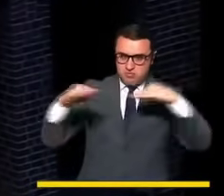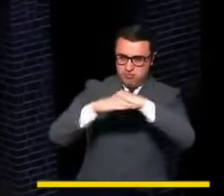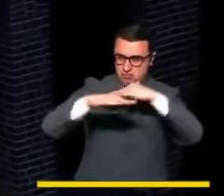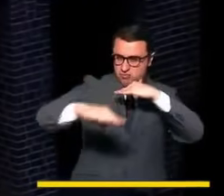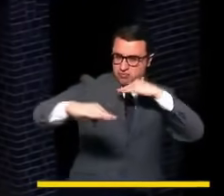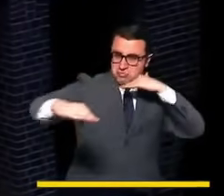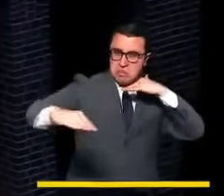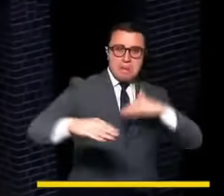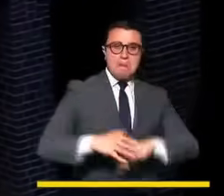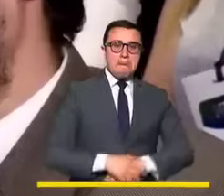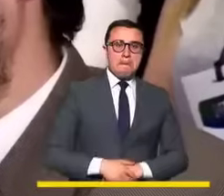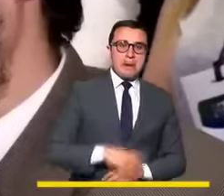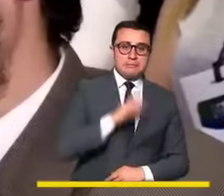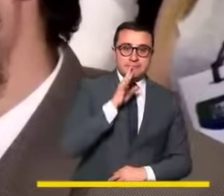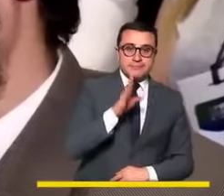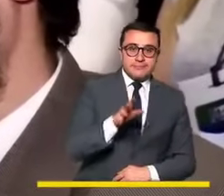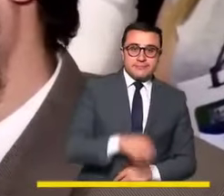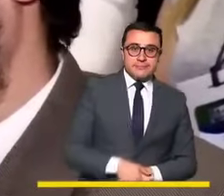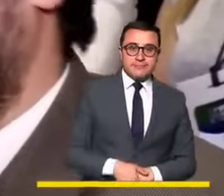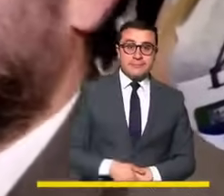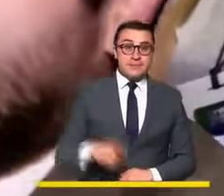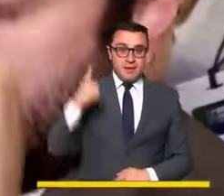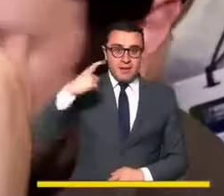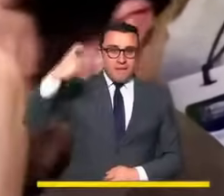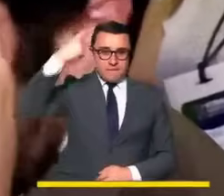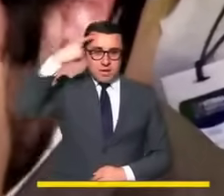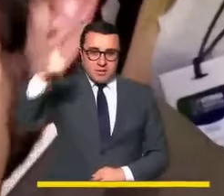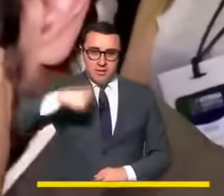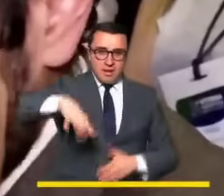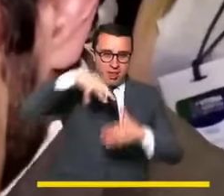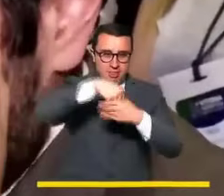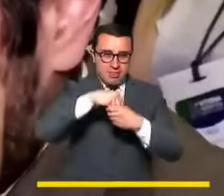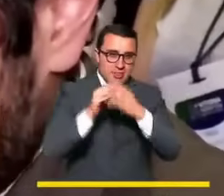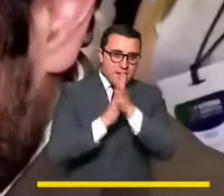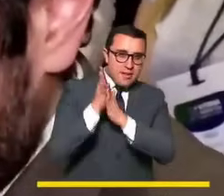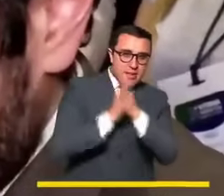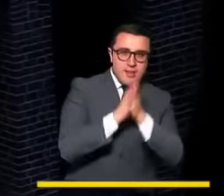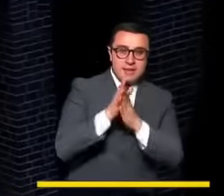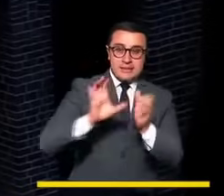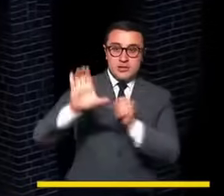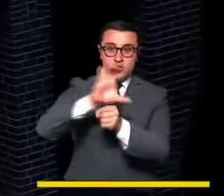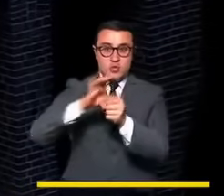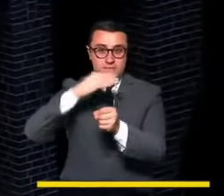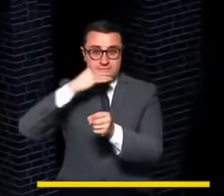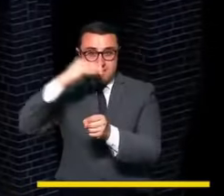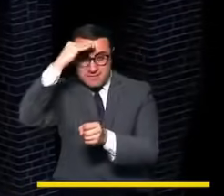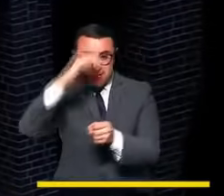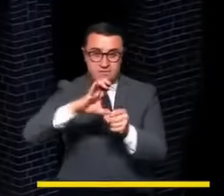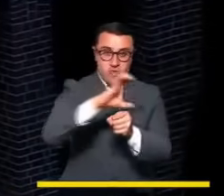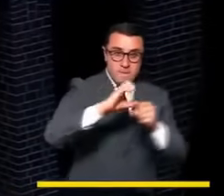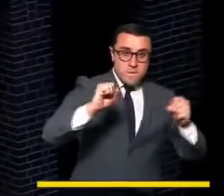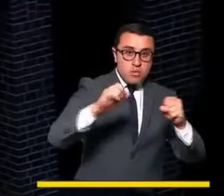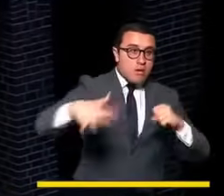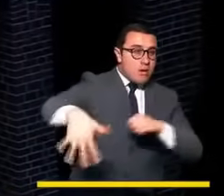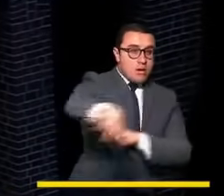Fue más importante la valorización de predios internos de las dos grandes ciudades y de unas